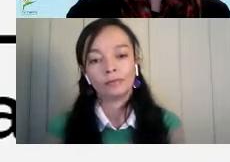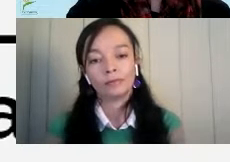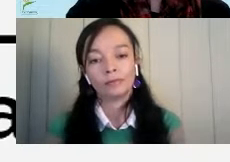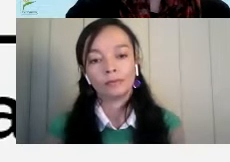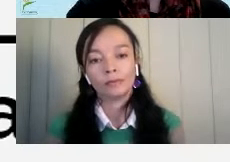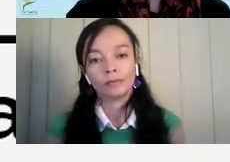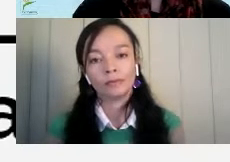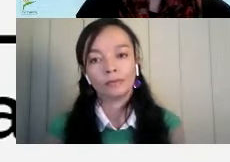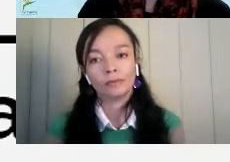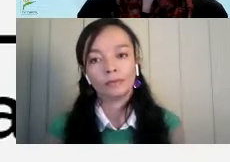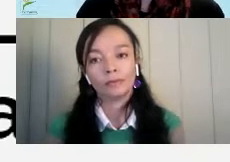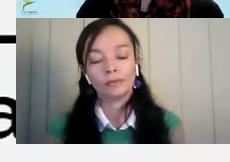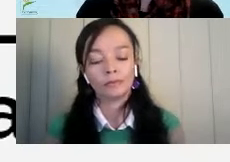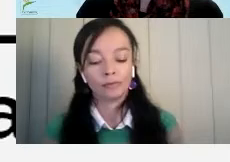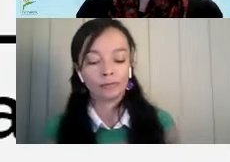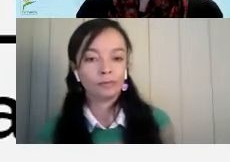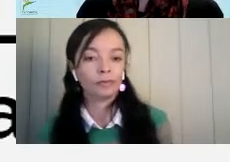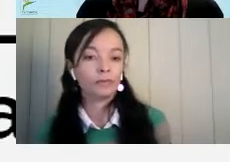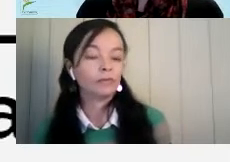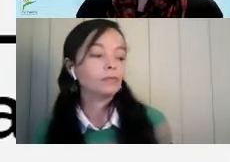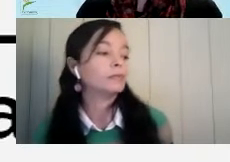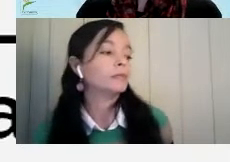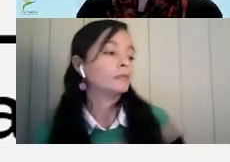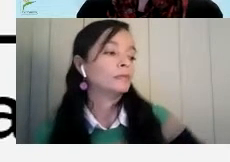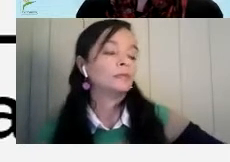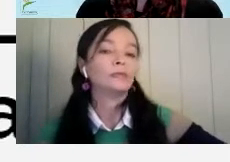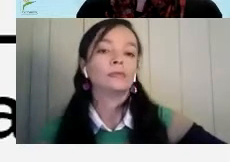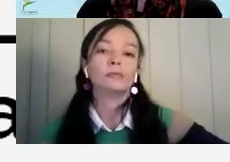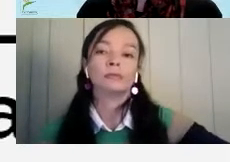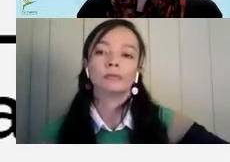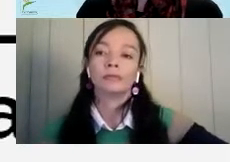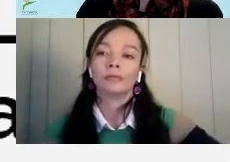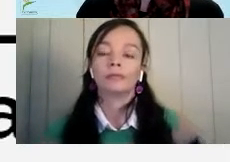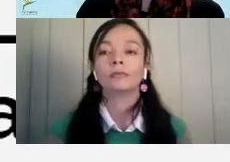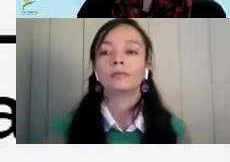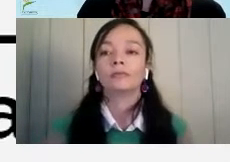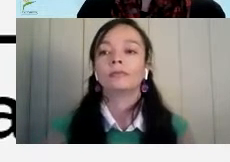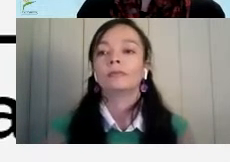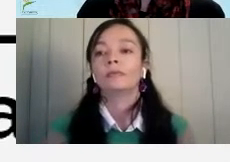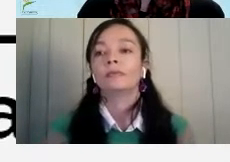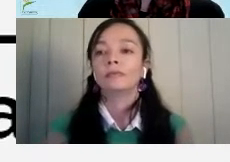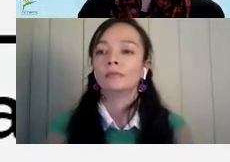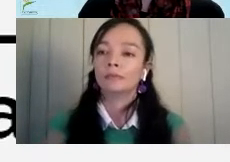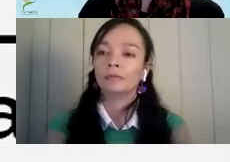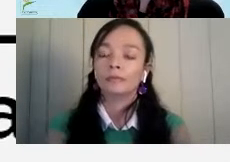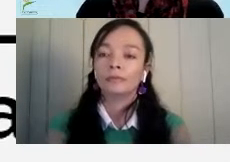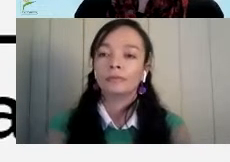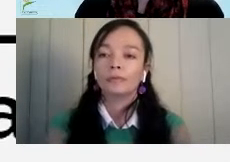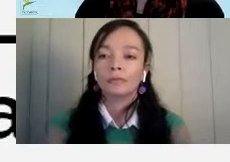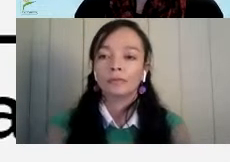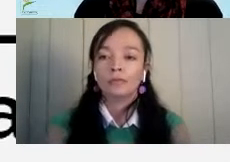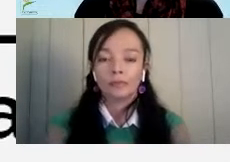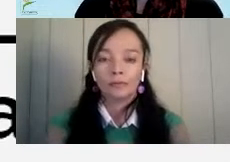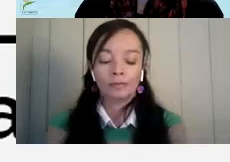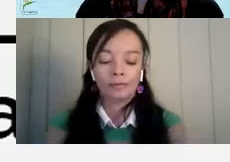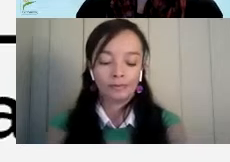El tiempo, algunos piensan que toma mucho tiempo, va a costar mucho tiempo practicar las